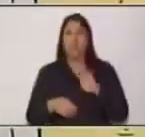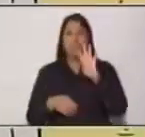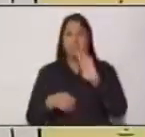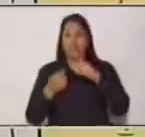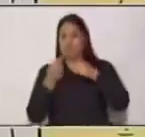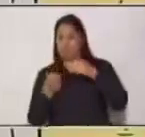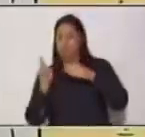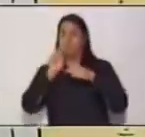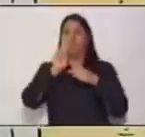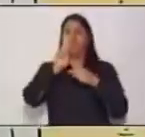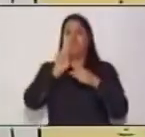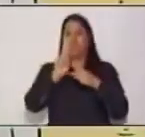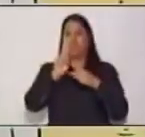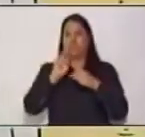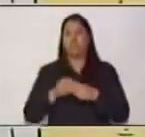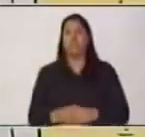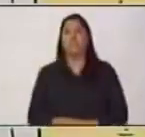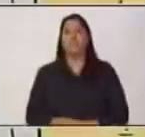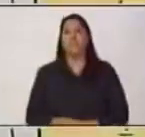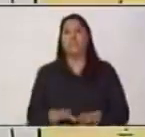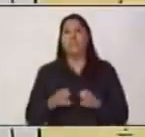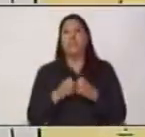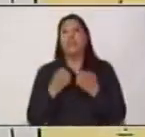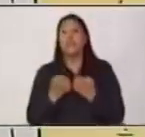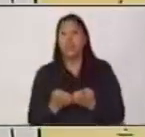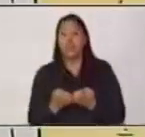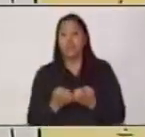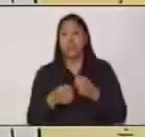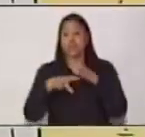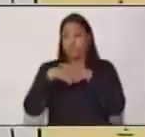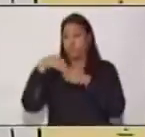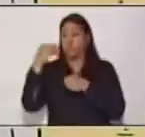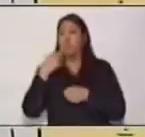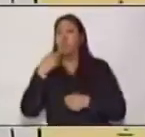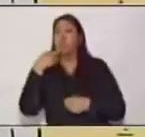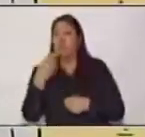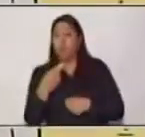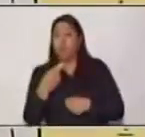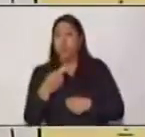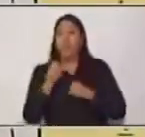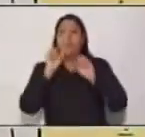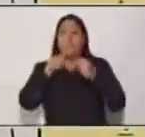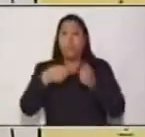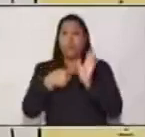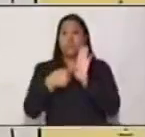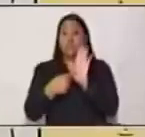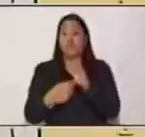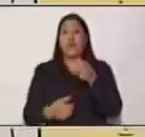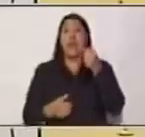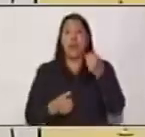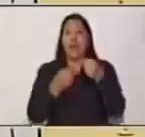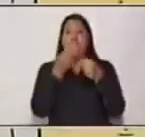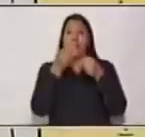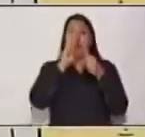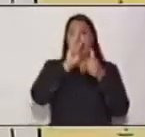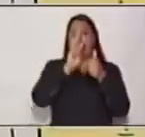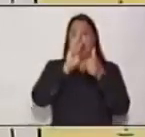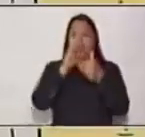el exponente 2. Entonces el producto lo puedo expresar como A cubo B cuadrado.